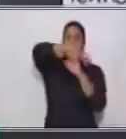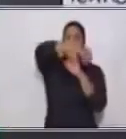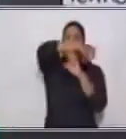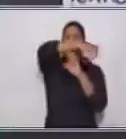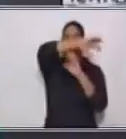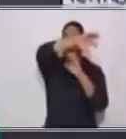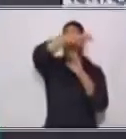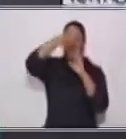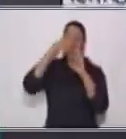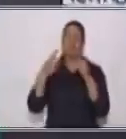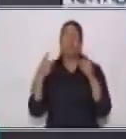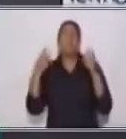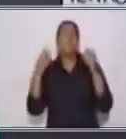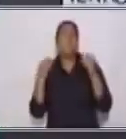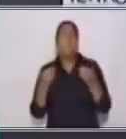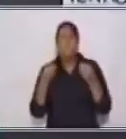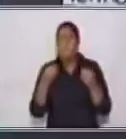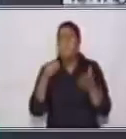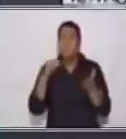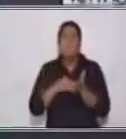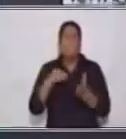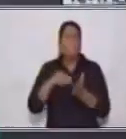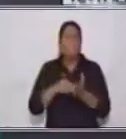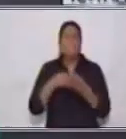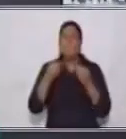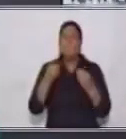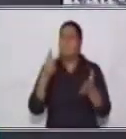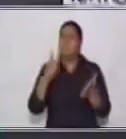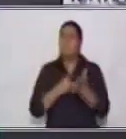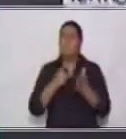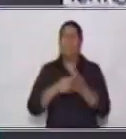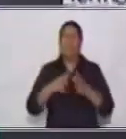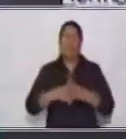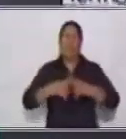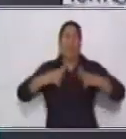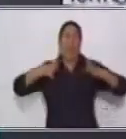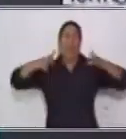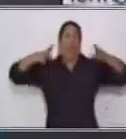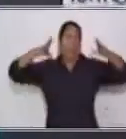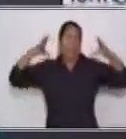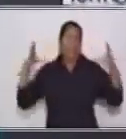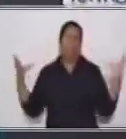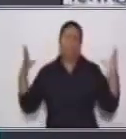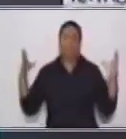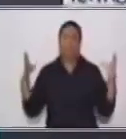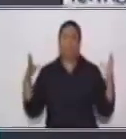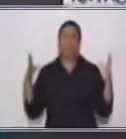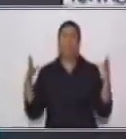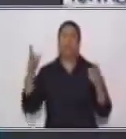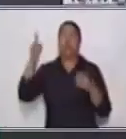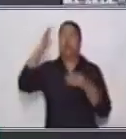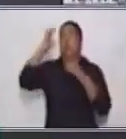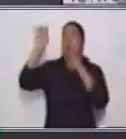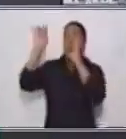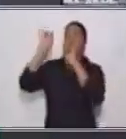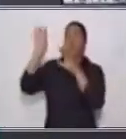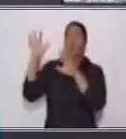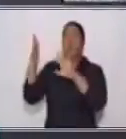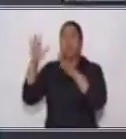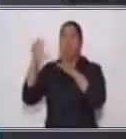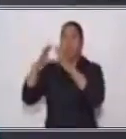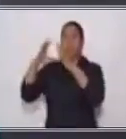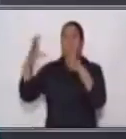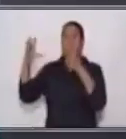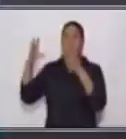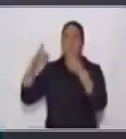1000 veces más grande que todos los planetas juntos, aunque es una estrella de tamaño mediano. Y hay otras que son 1000